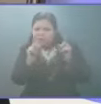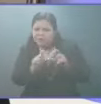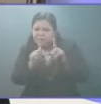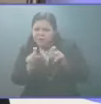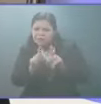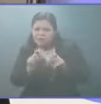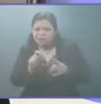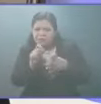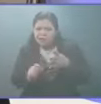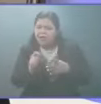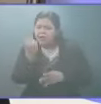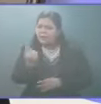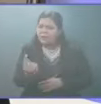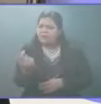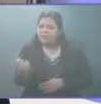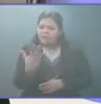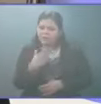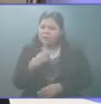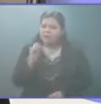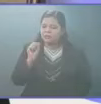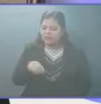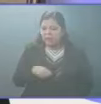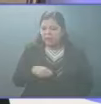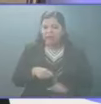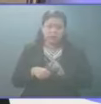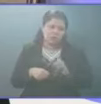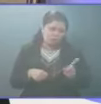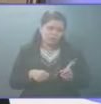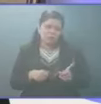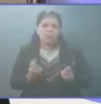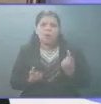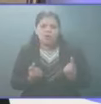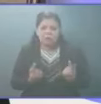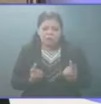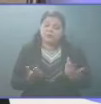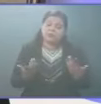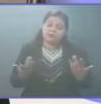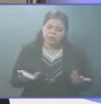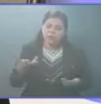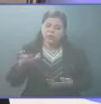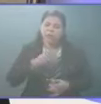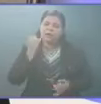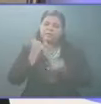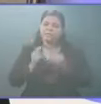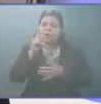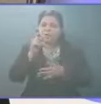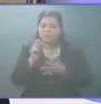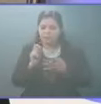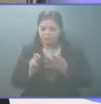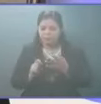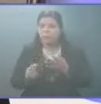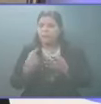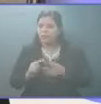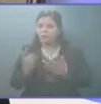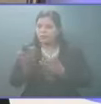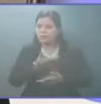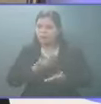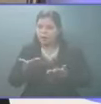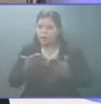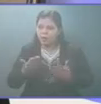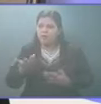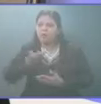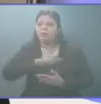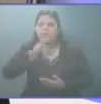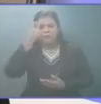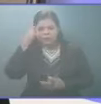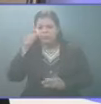la persona solo le va a contestar dos respuestas, sí o no, y que le dan un puntaje al final y que sirven como cribado para poder pensar si